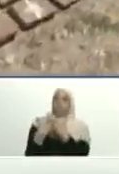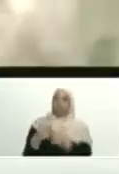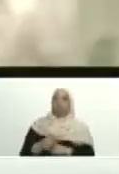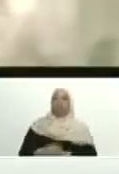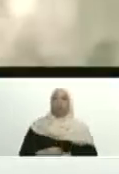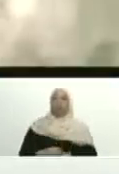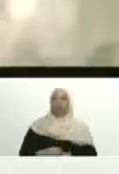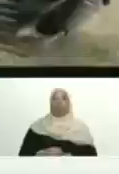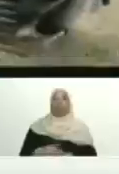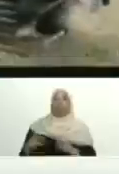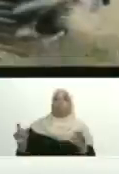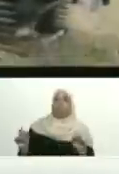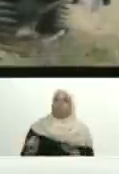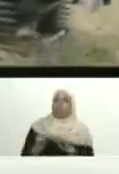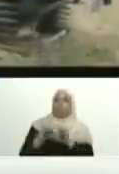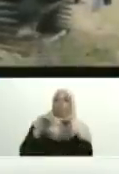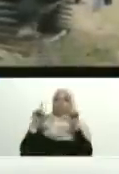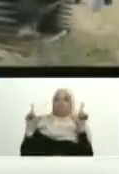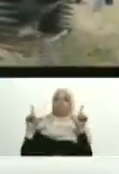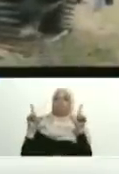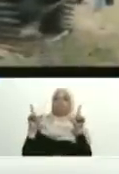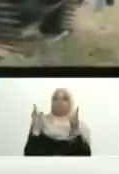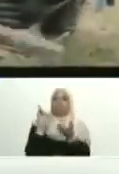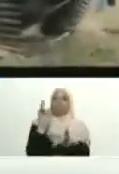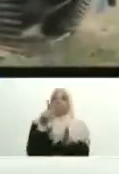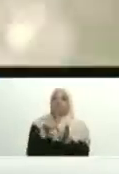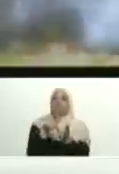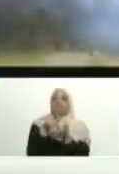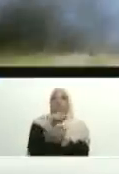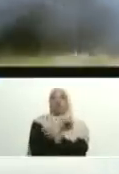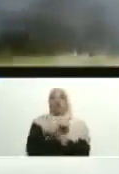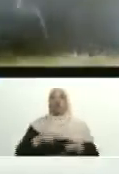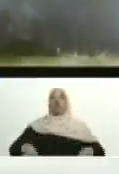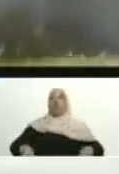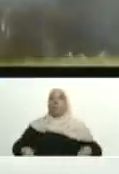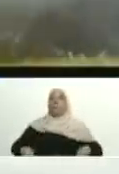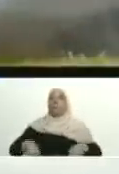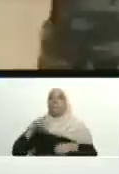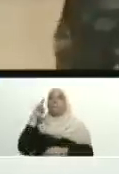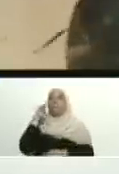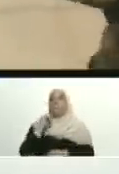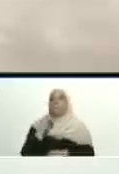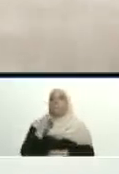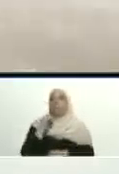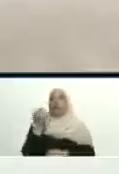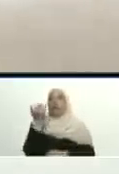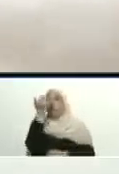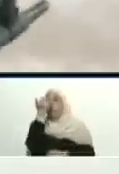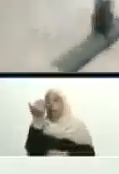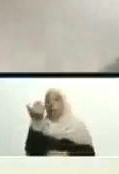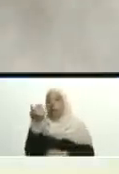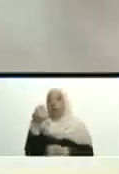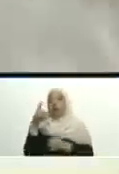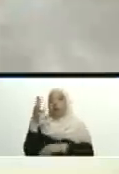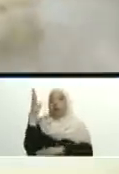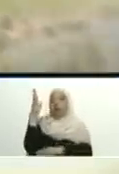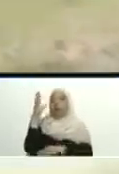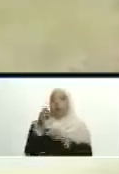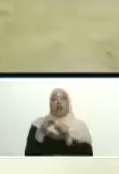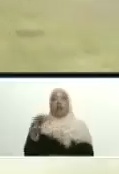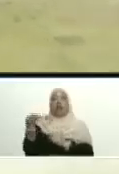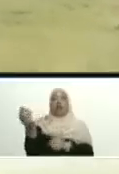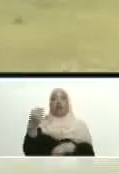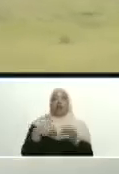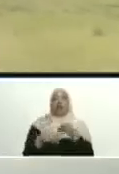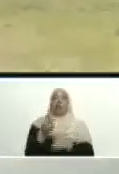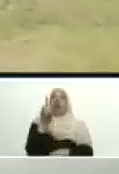Es impresionante la presencia de nuestra Fuerza Armada en la frontera, larga frontera de más de